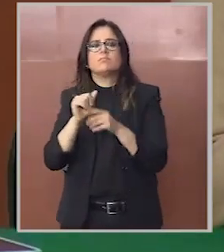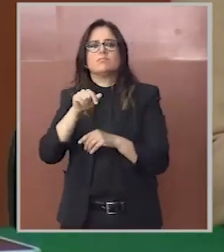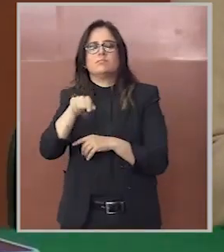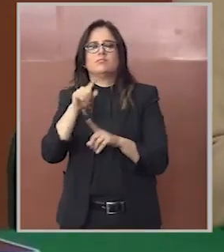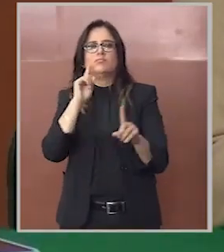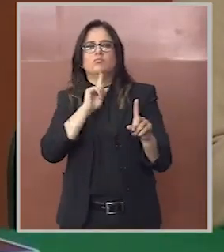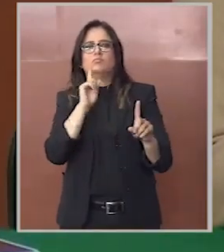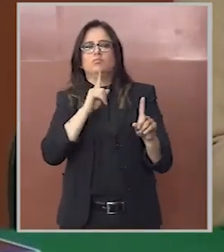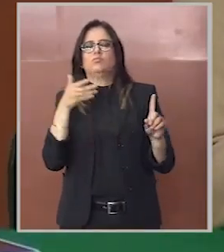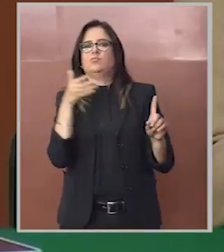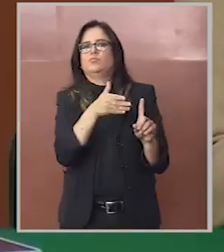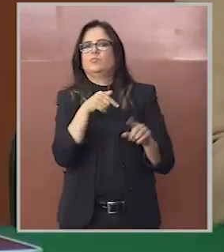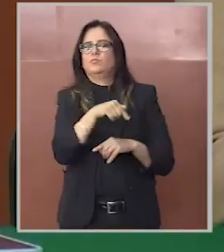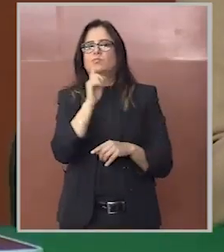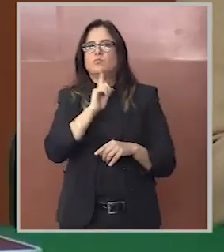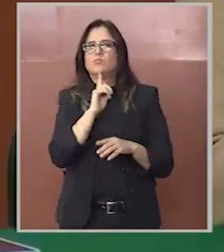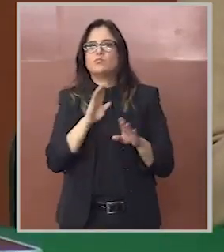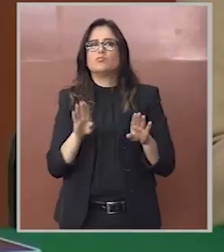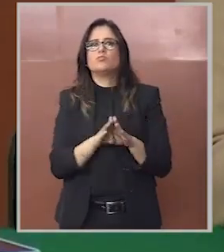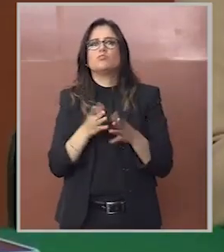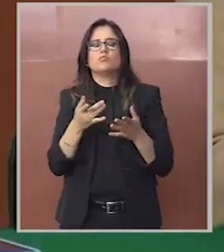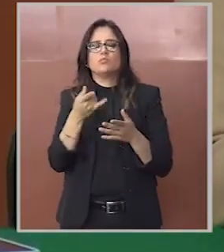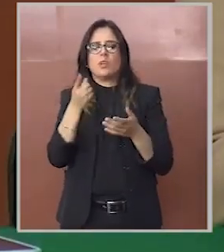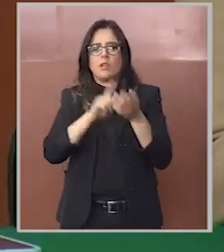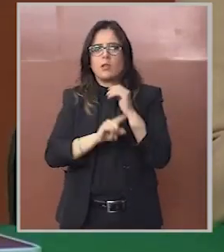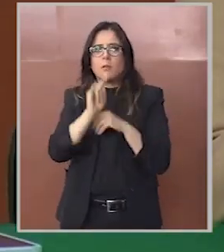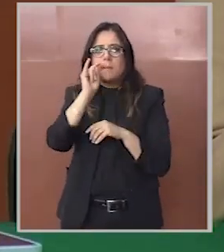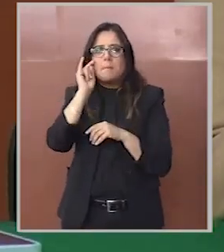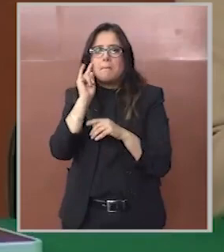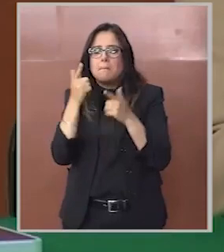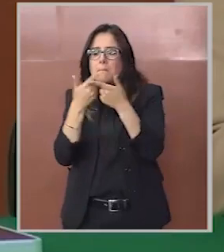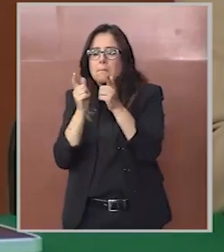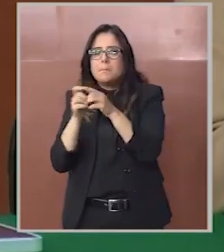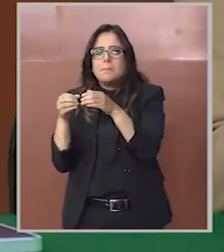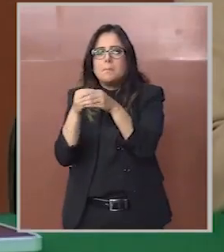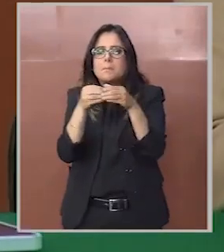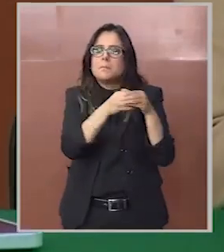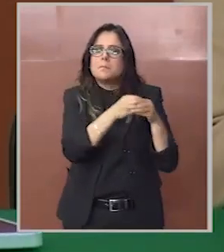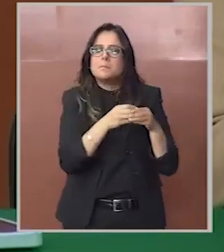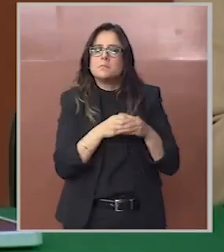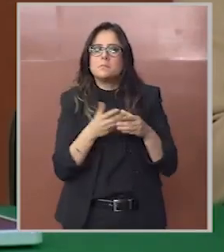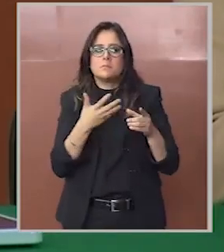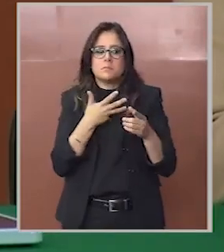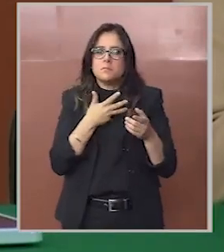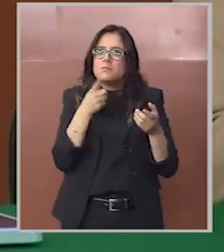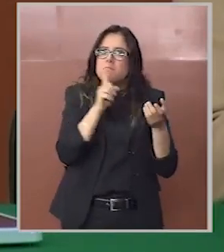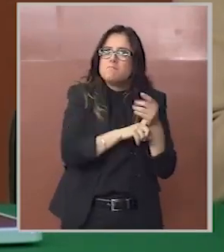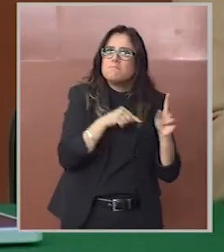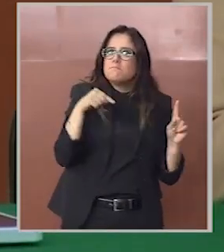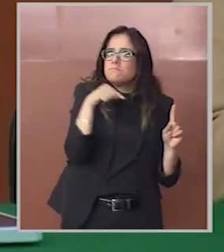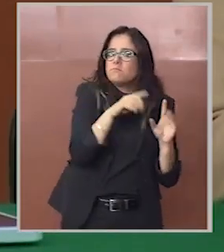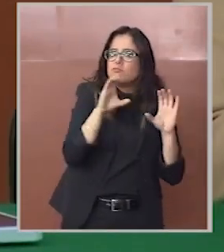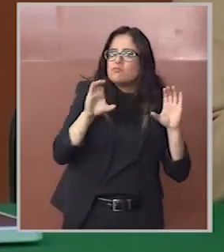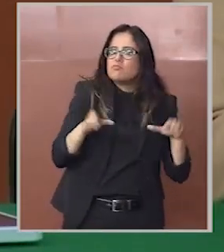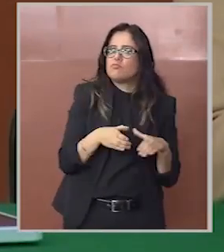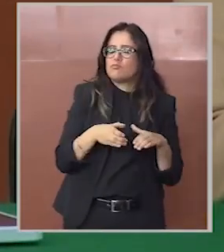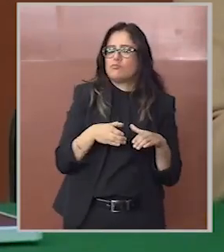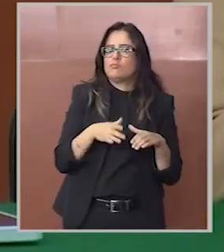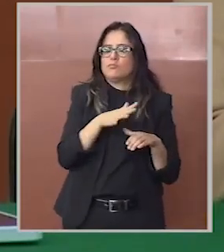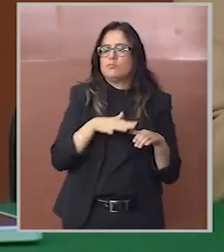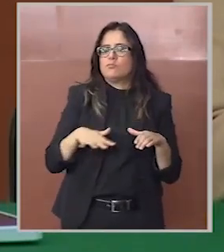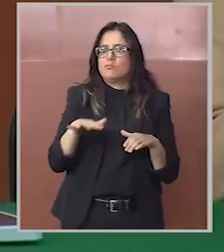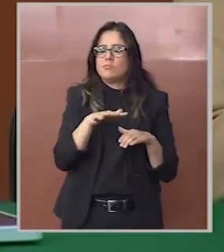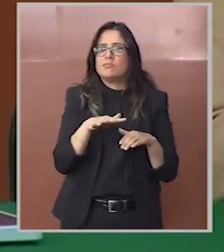entonces este Cómo no invisibilizar ciertos grup grupos que existen en el interior Pues de de las comunidades entonces lo que